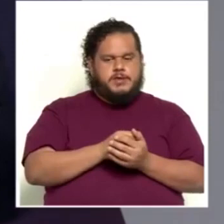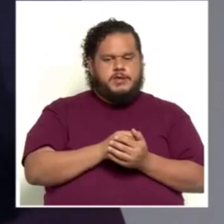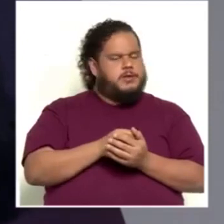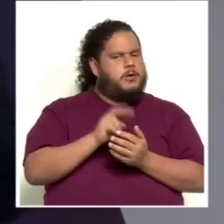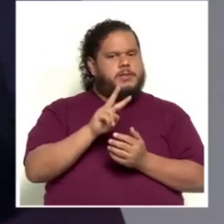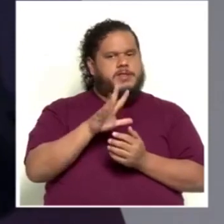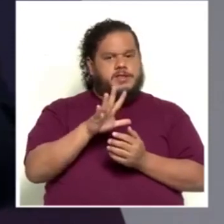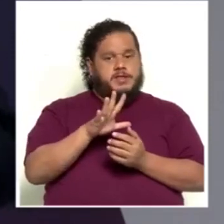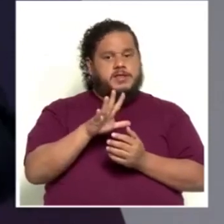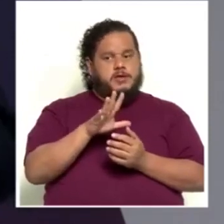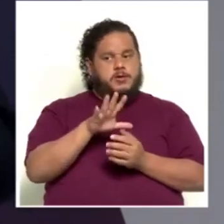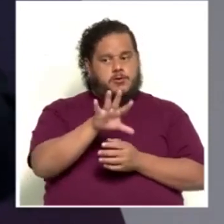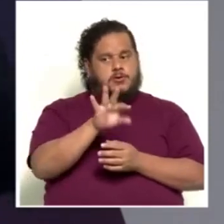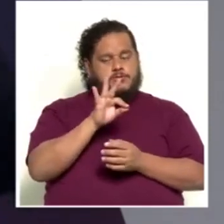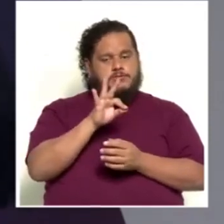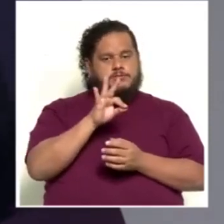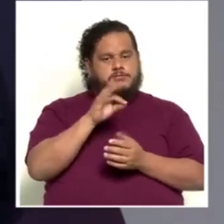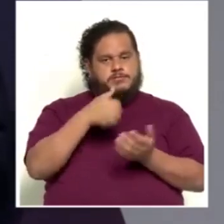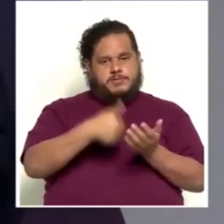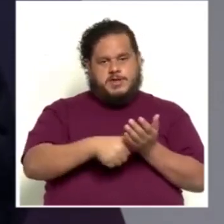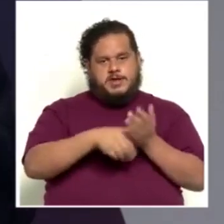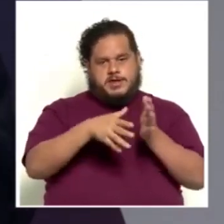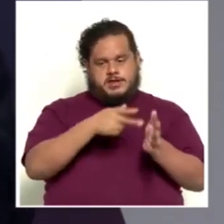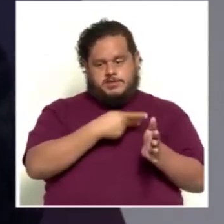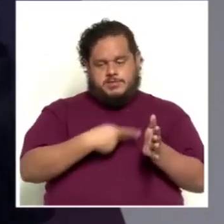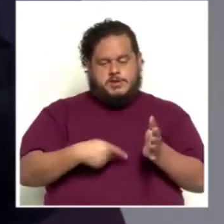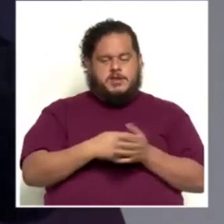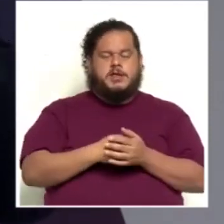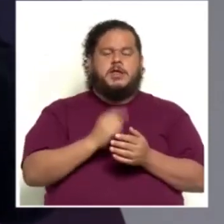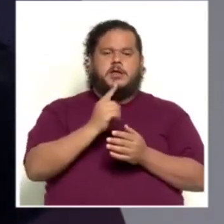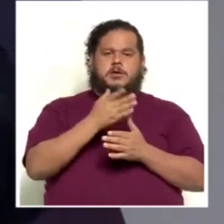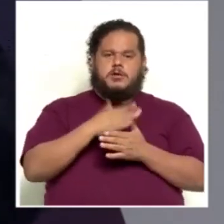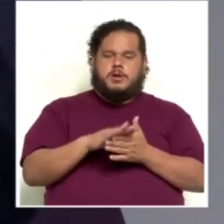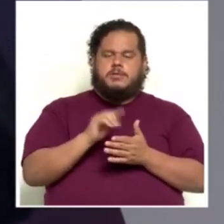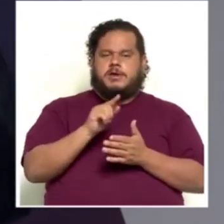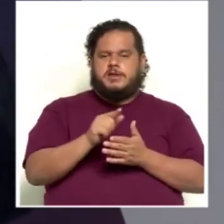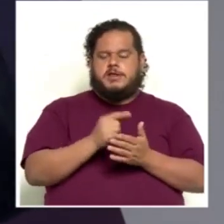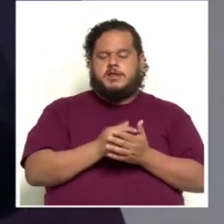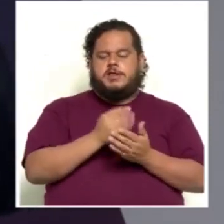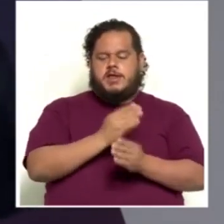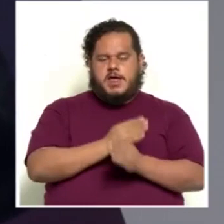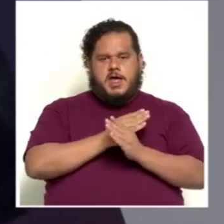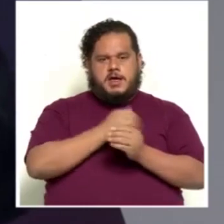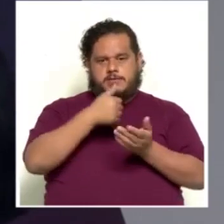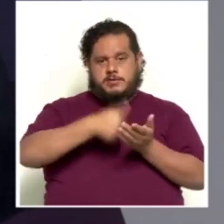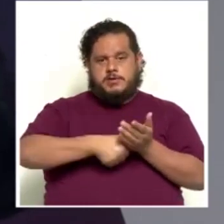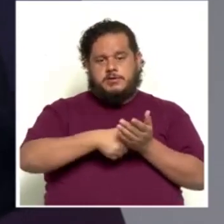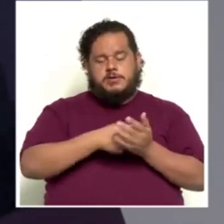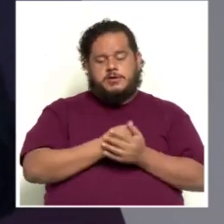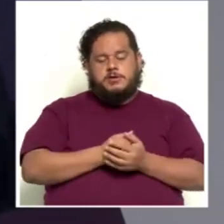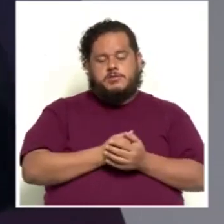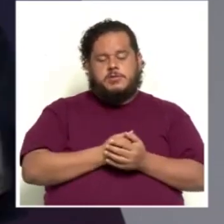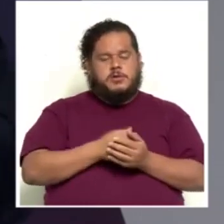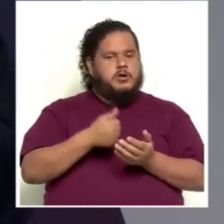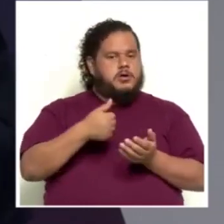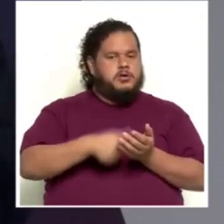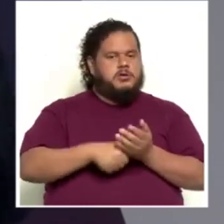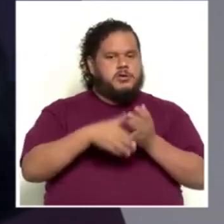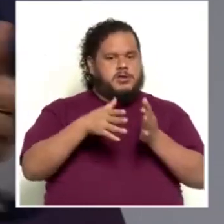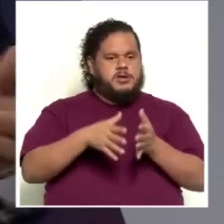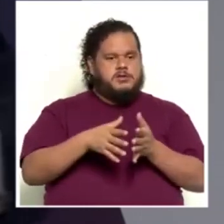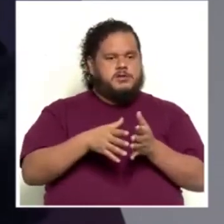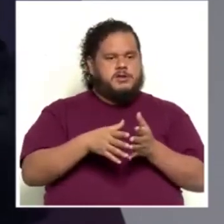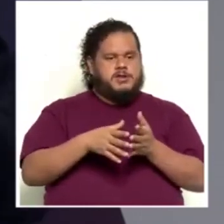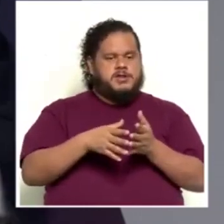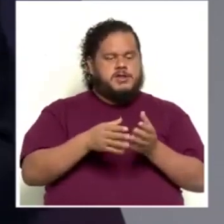sin lograr decidirse, y quizás una parte de ese abstencionismo son electores encandilados